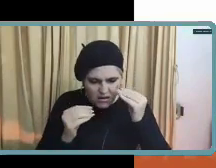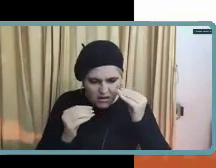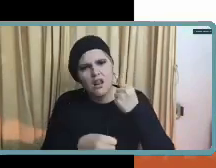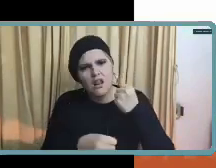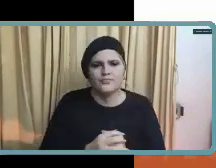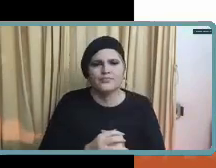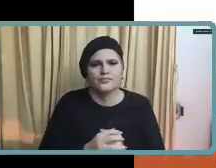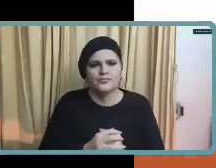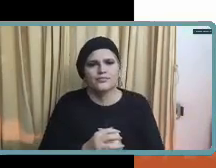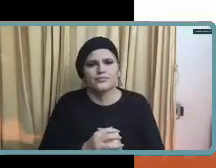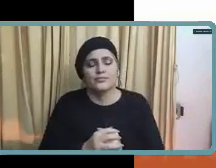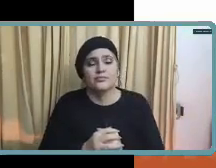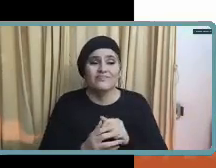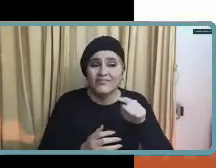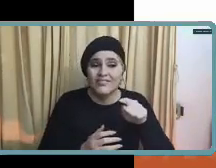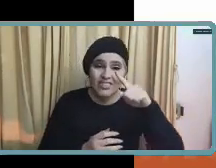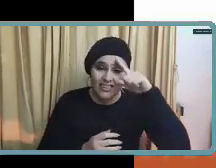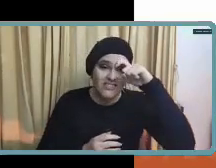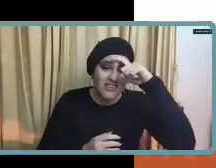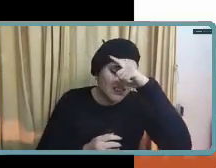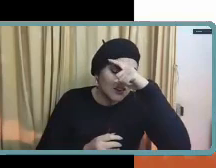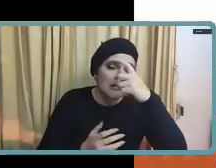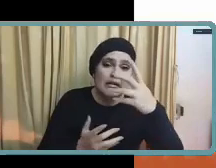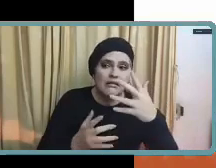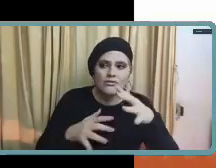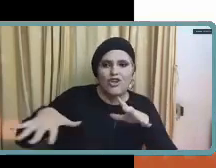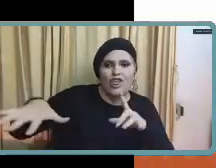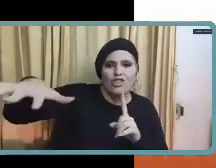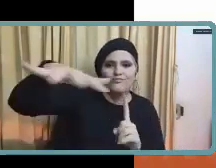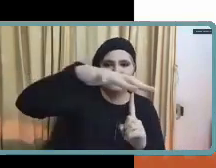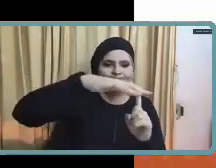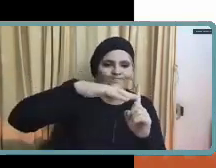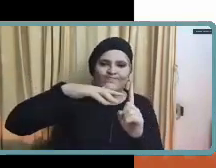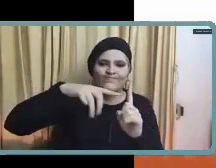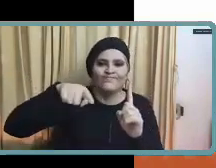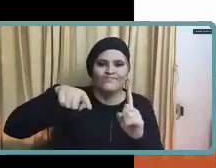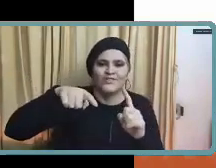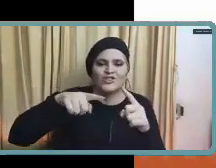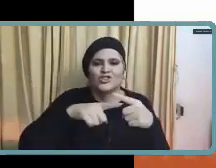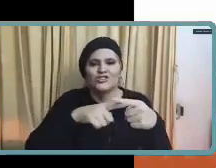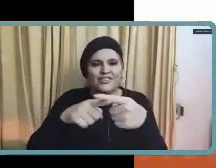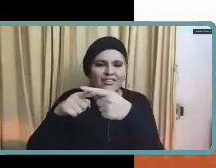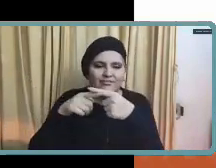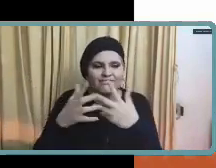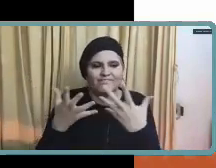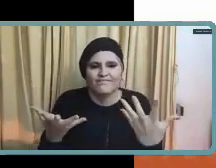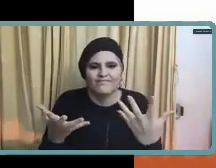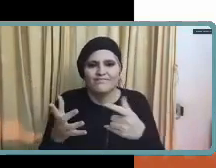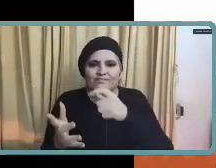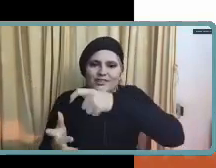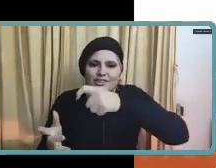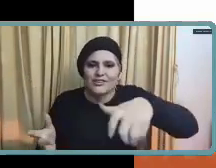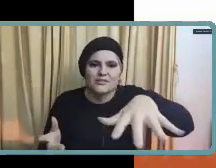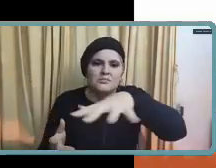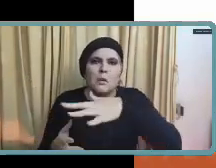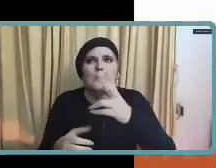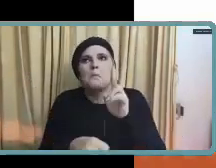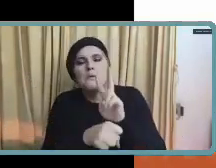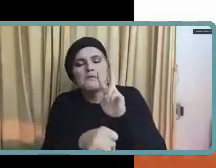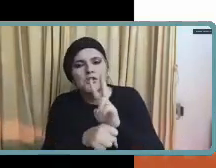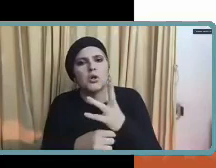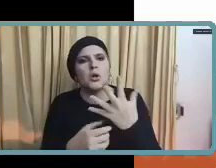estas dificultades las impone la sociedad. Estas dificultades las imponemos los profesores, los